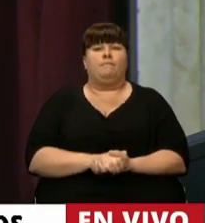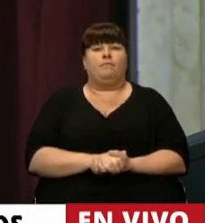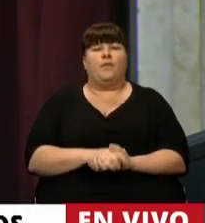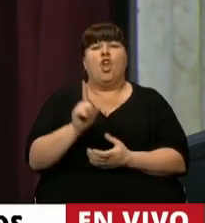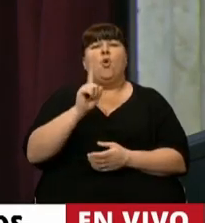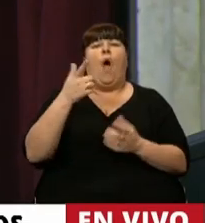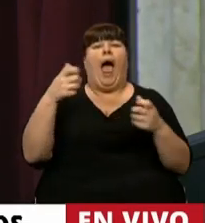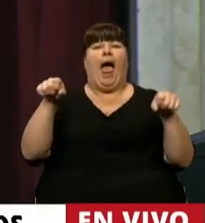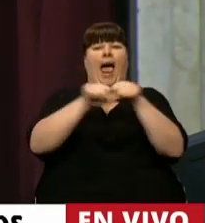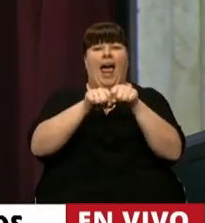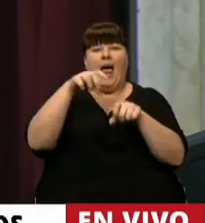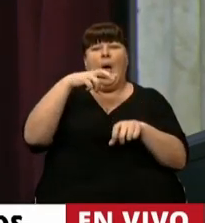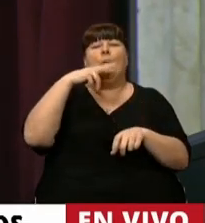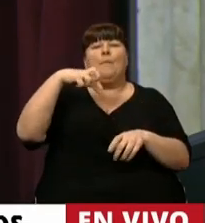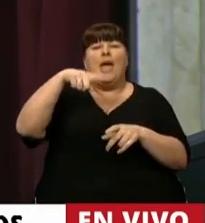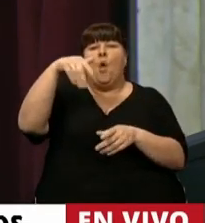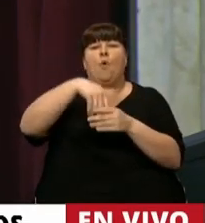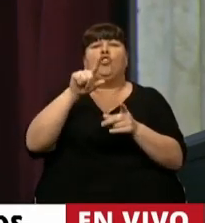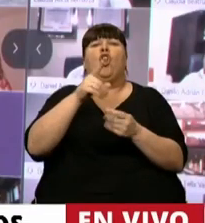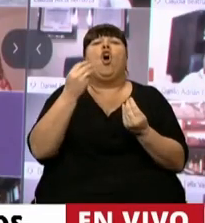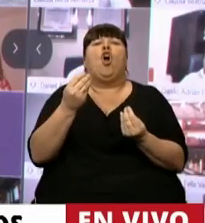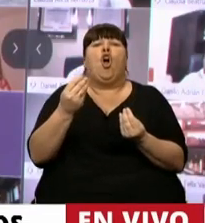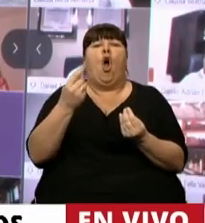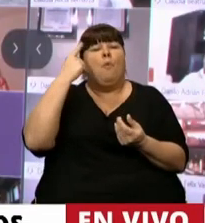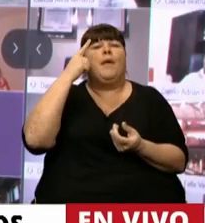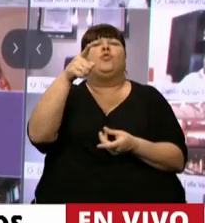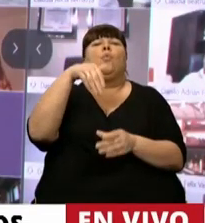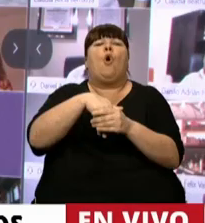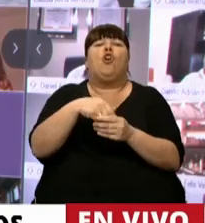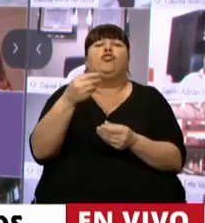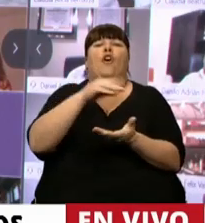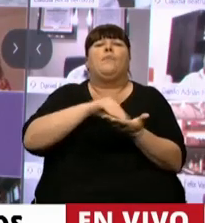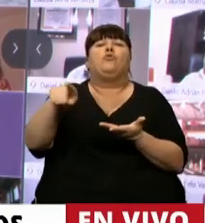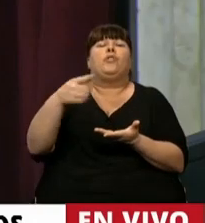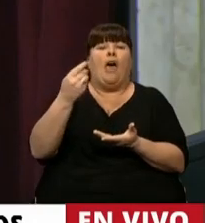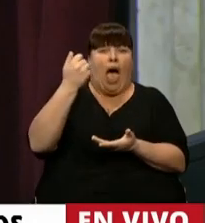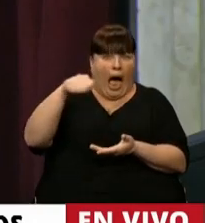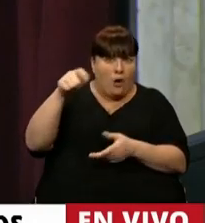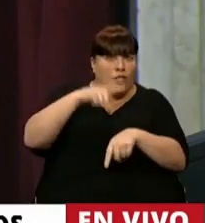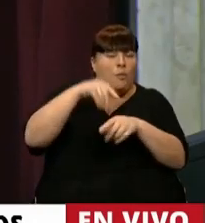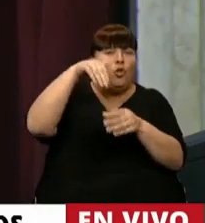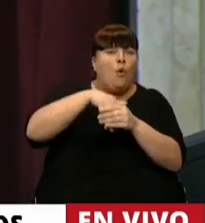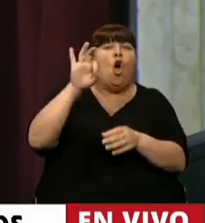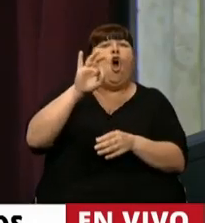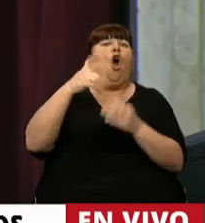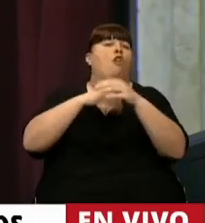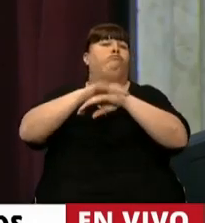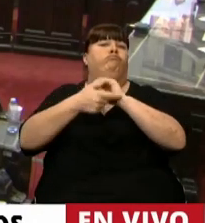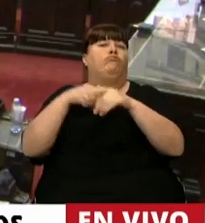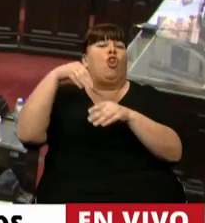se usa el vpn y no expresa el sentido del voto como pretende que interprete el voto del diputado como ausente a la hora de votar o como